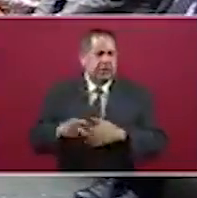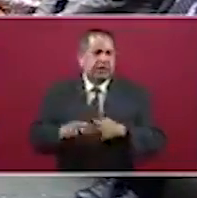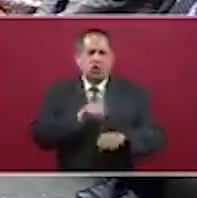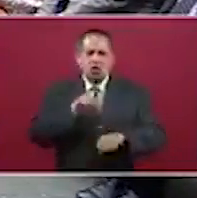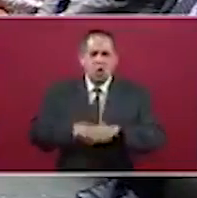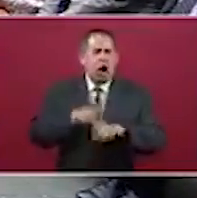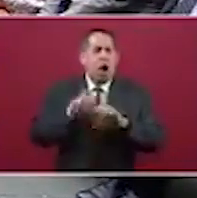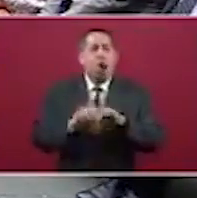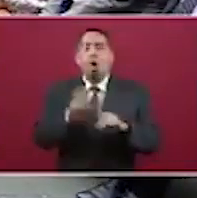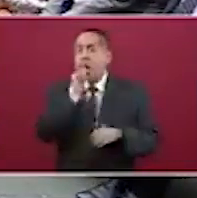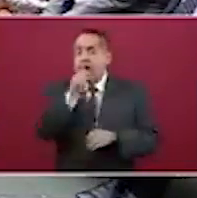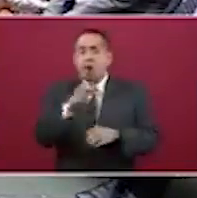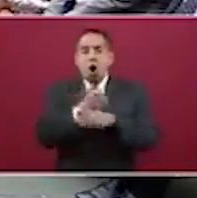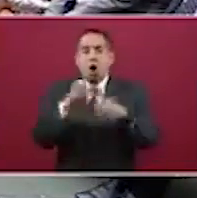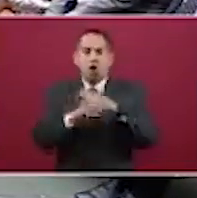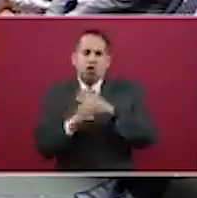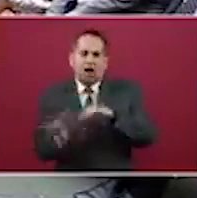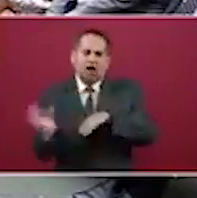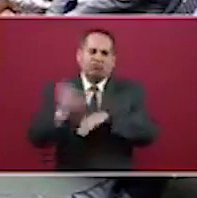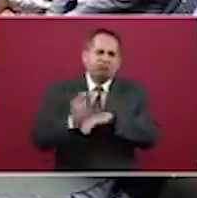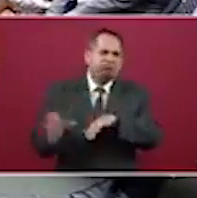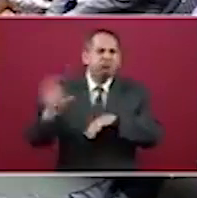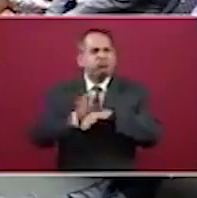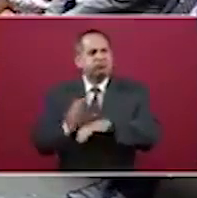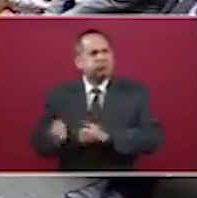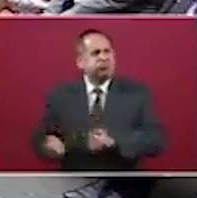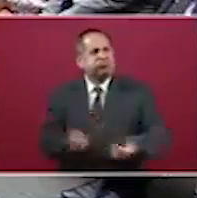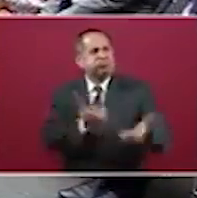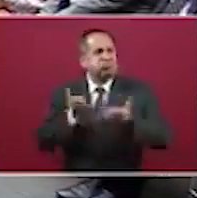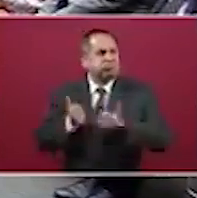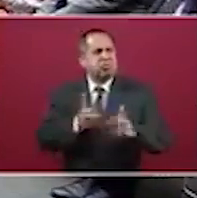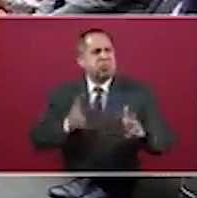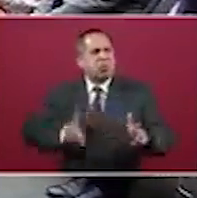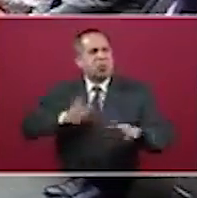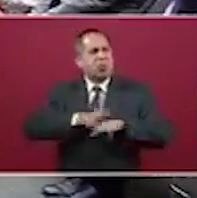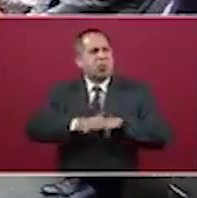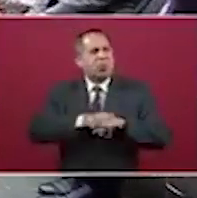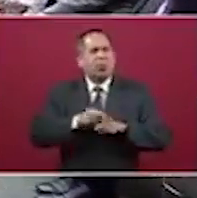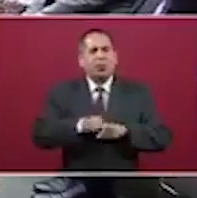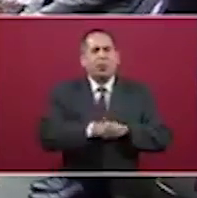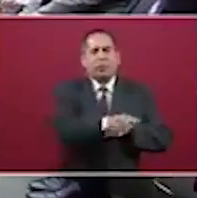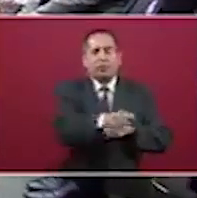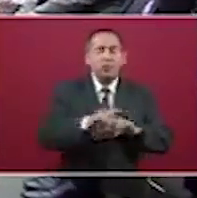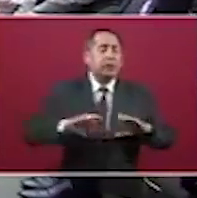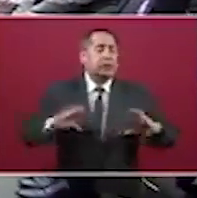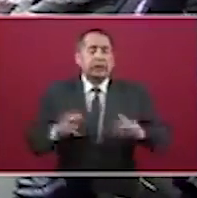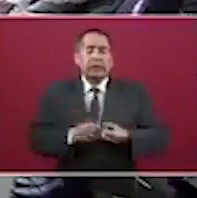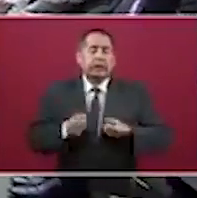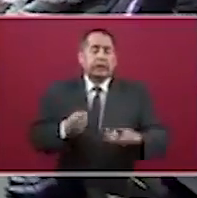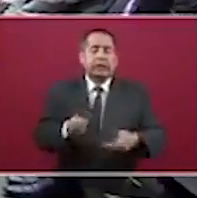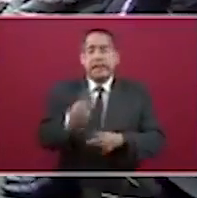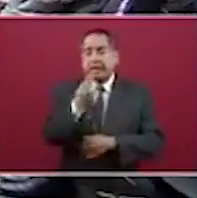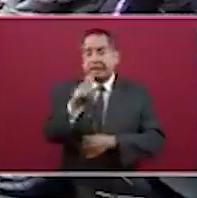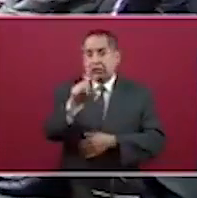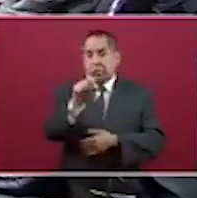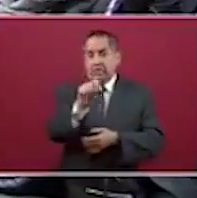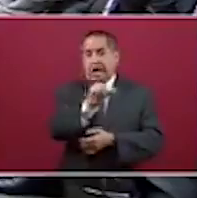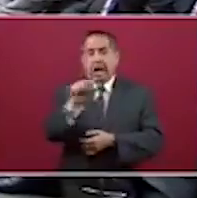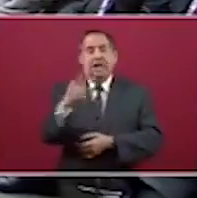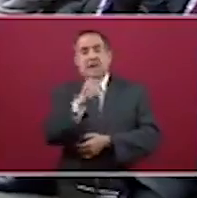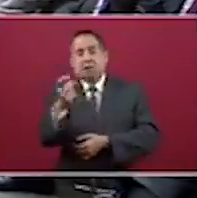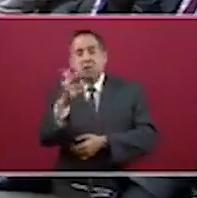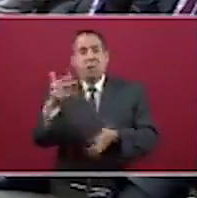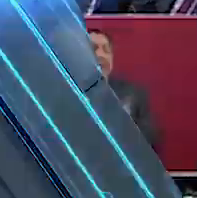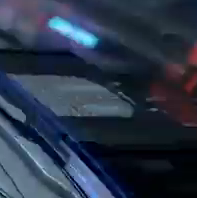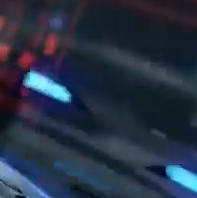y transporte de carga. La inversión estimada se calcula entre 120 y 150